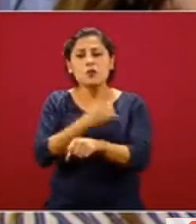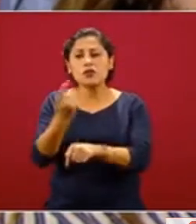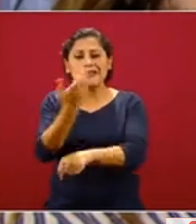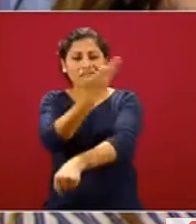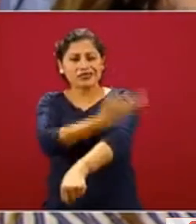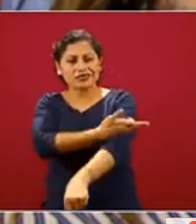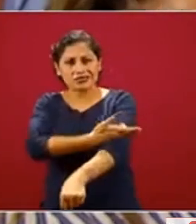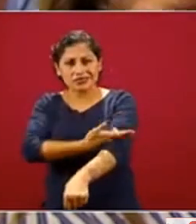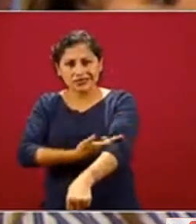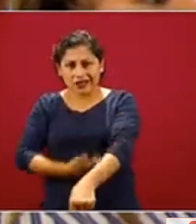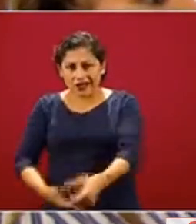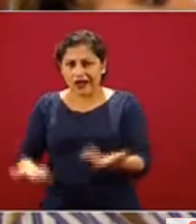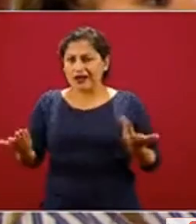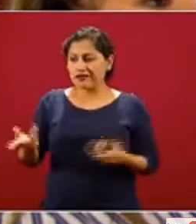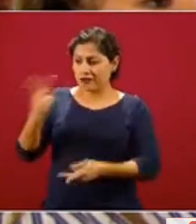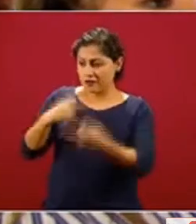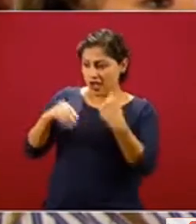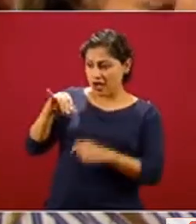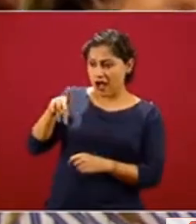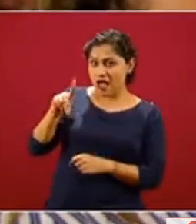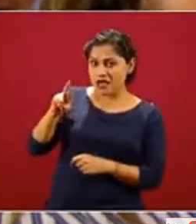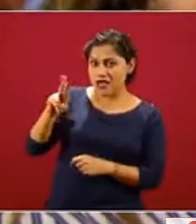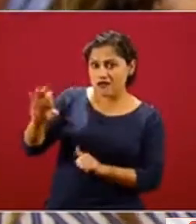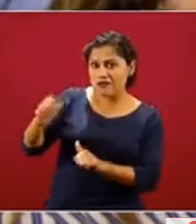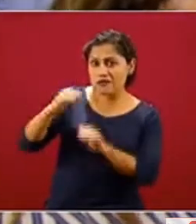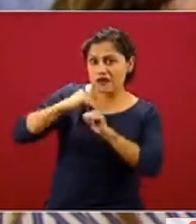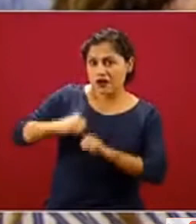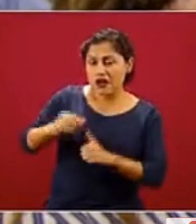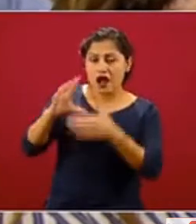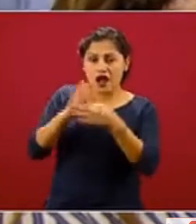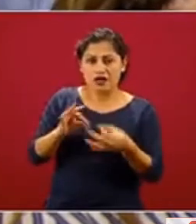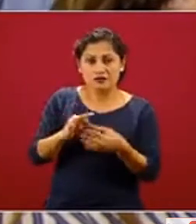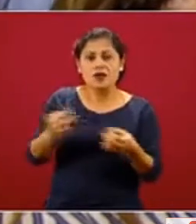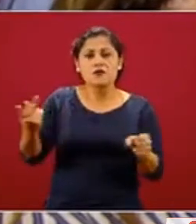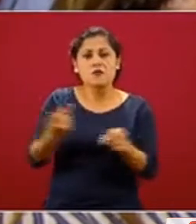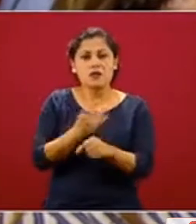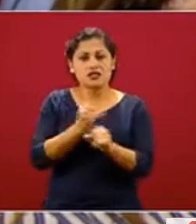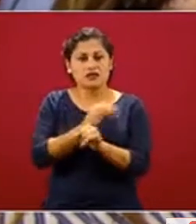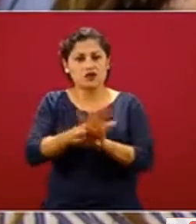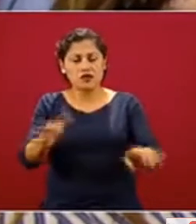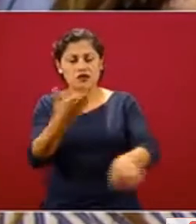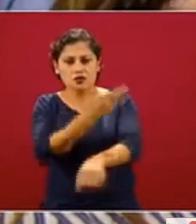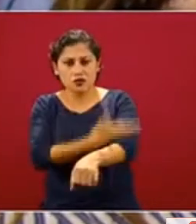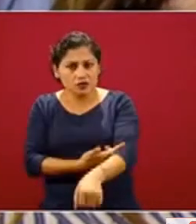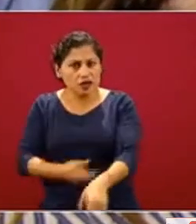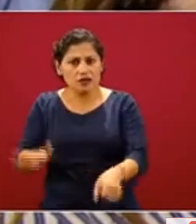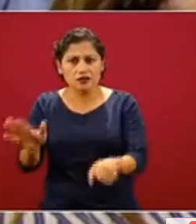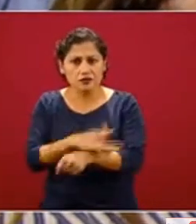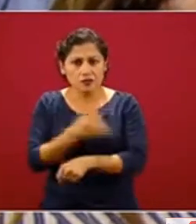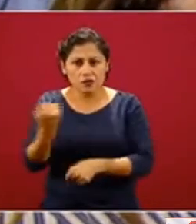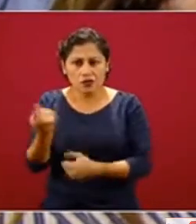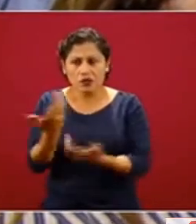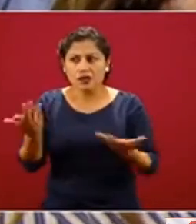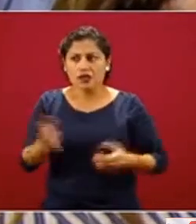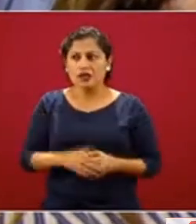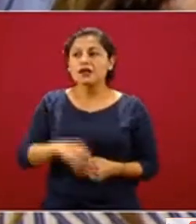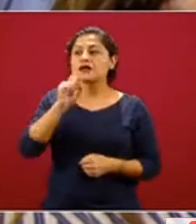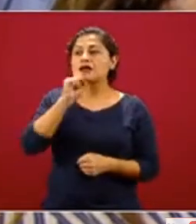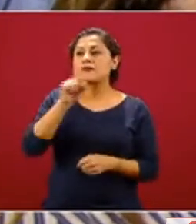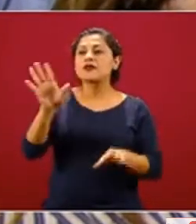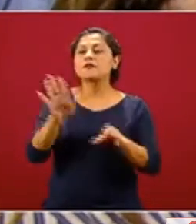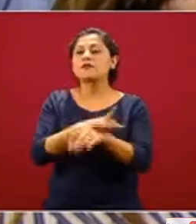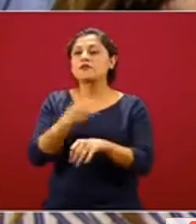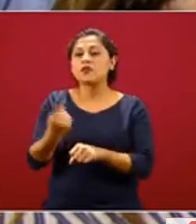la titular del INDRE, que explique cómo está funcionando la red y por qué un Estado, una entidad se dé el